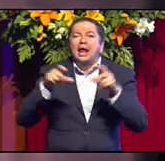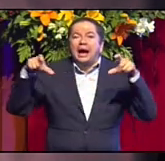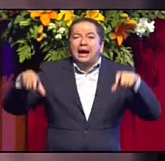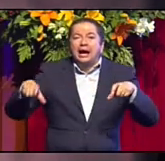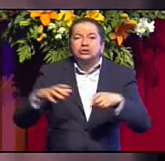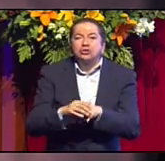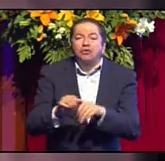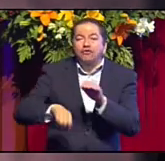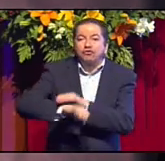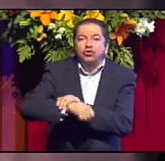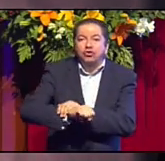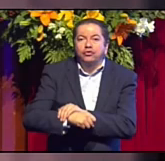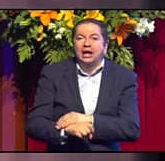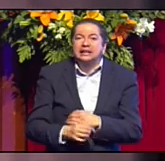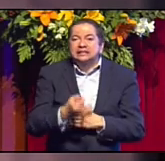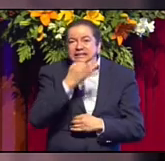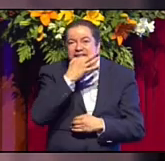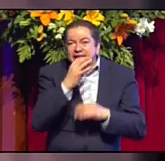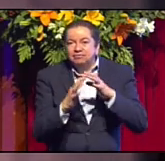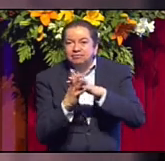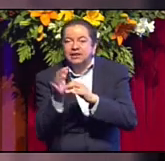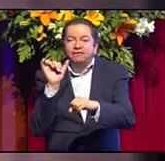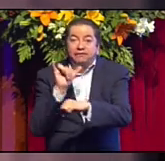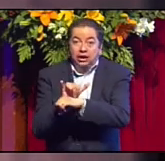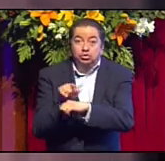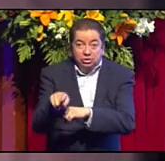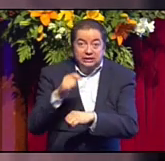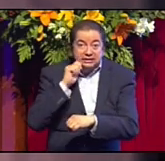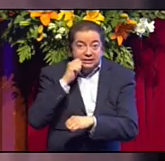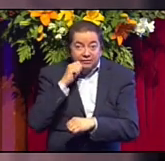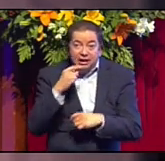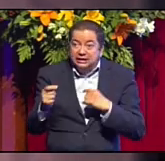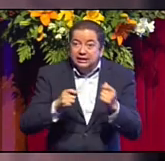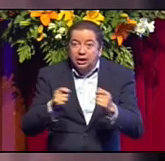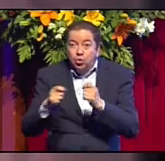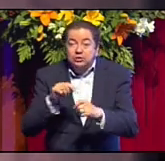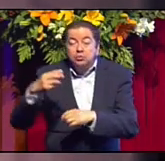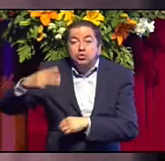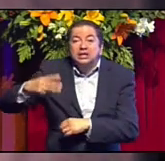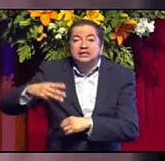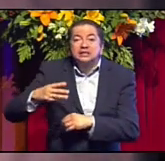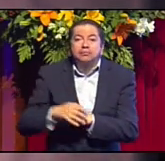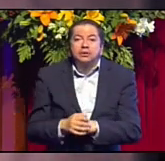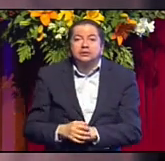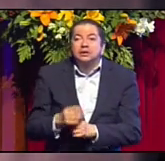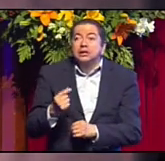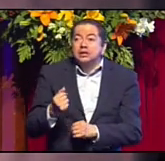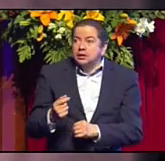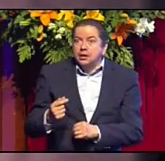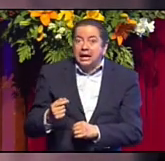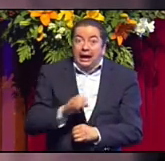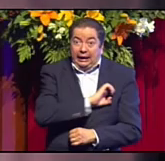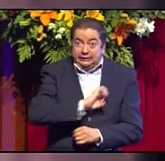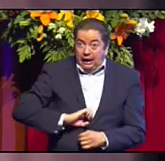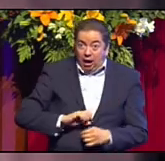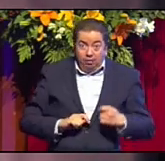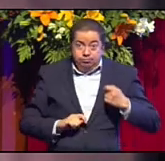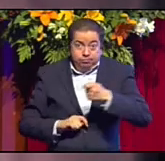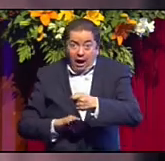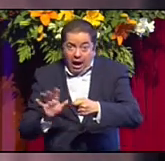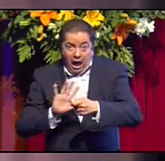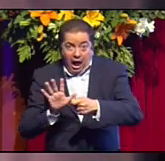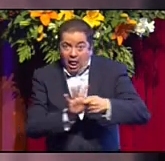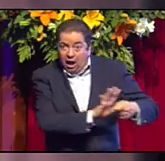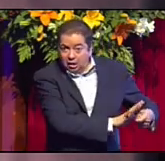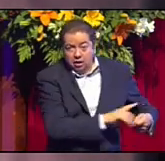una cancha de fútbol de pasto sintético. Con lo que significa eso, con recursos municipales, sin un peso del Estado, con recursos municipales.